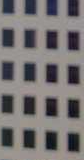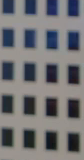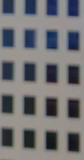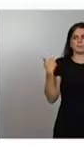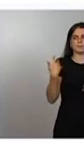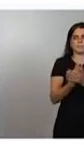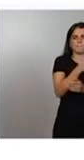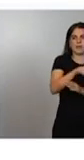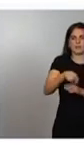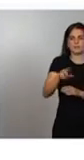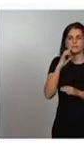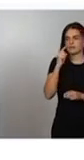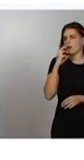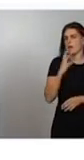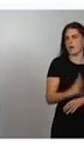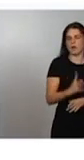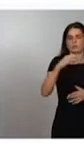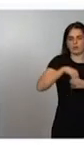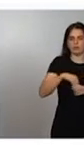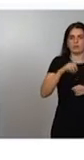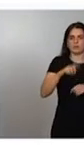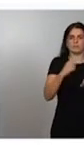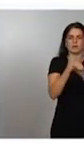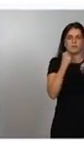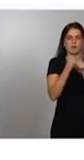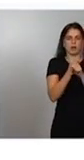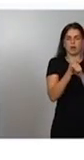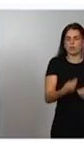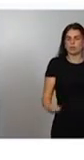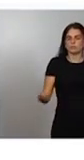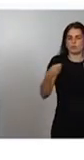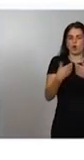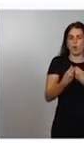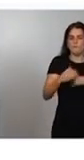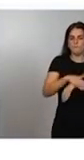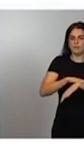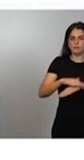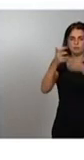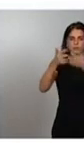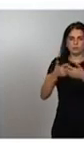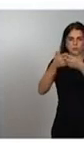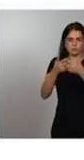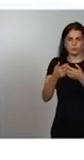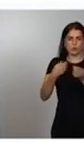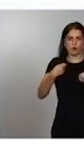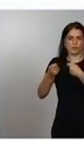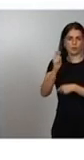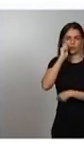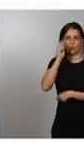políticamente vinculantes, organizada de forma confederal y con una economía claramente